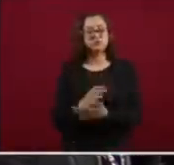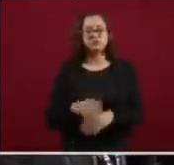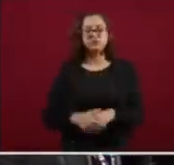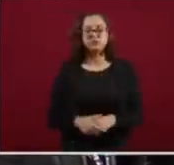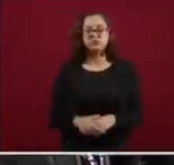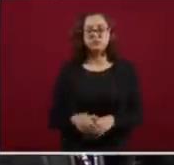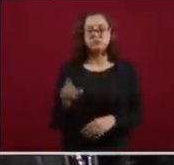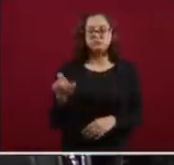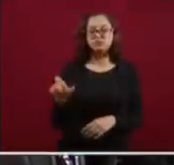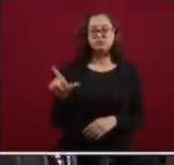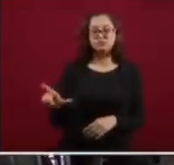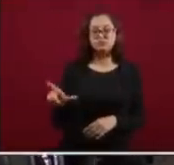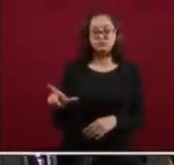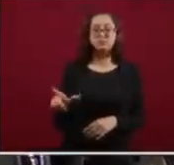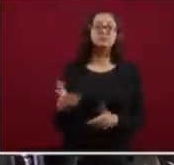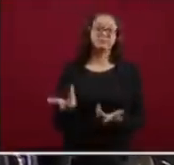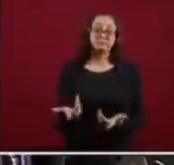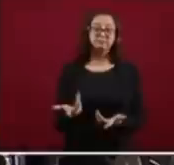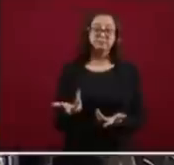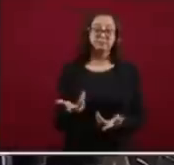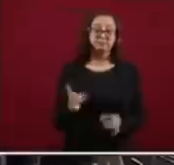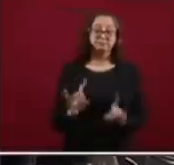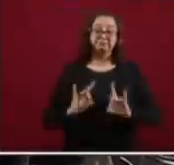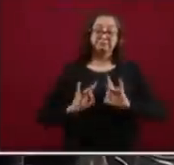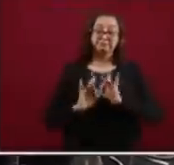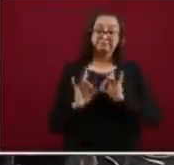él padeció de un accidente